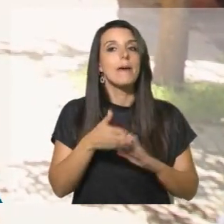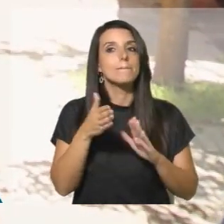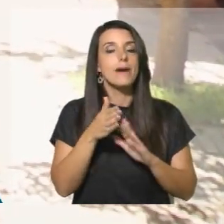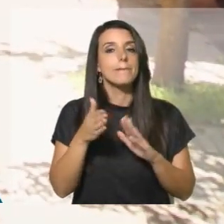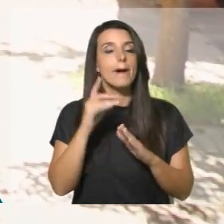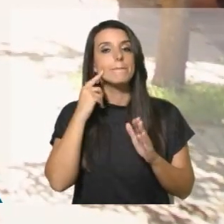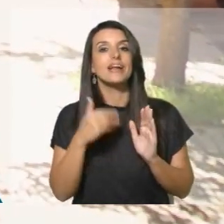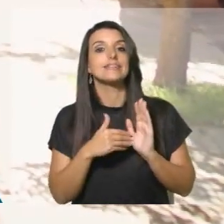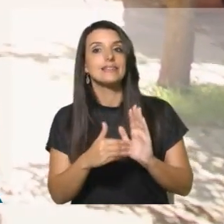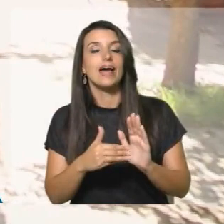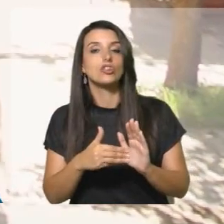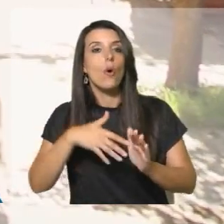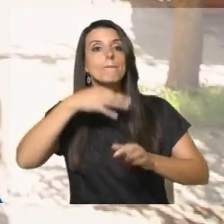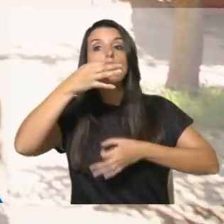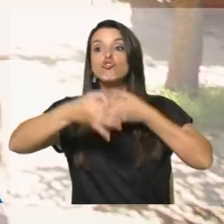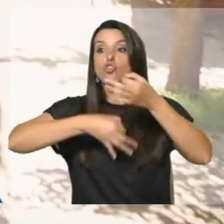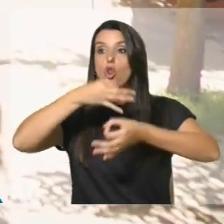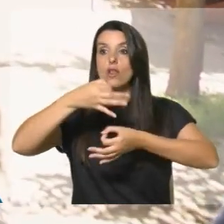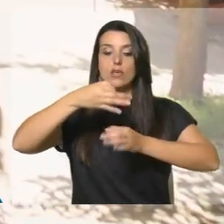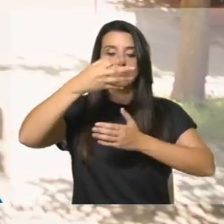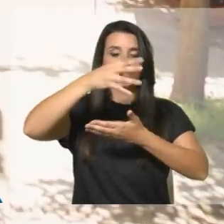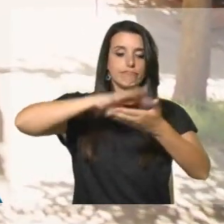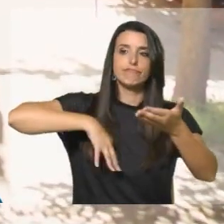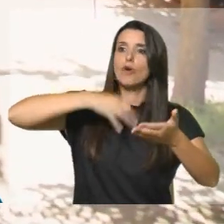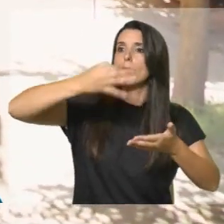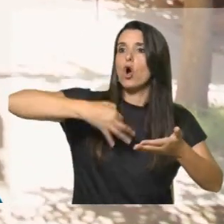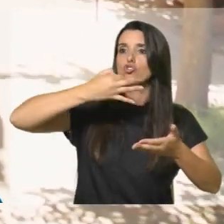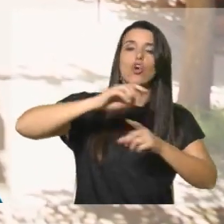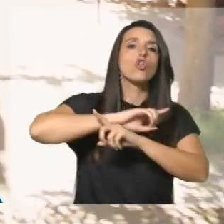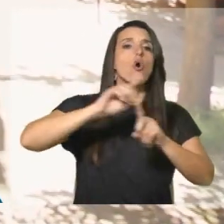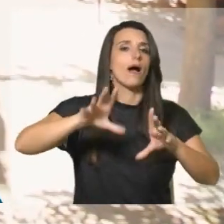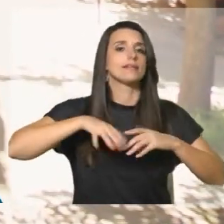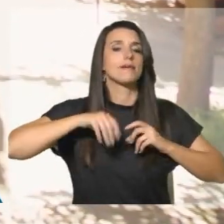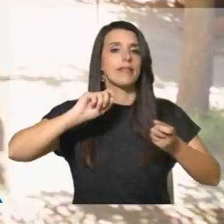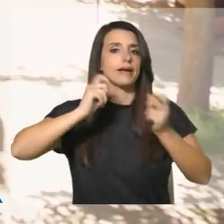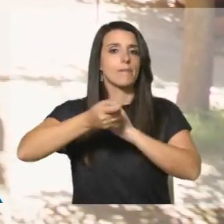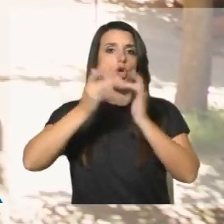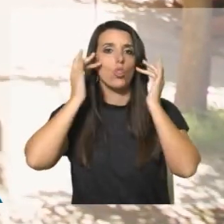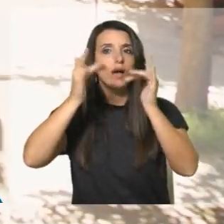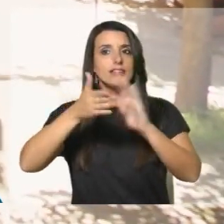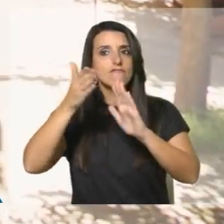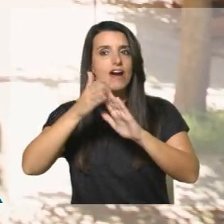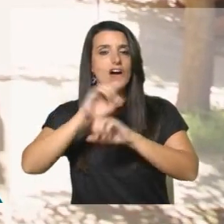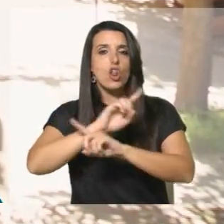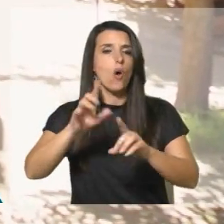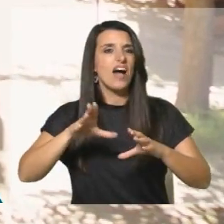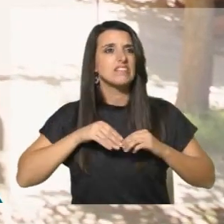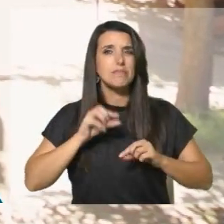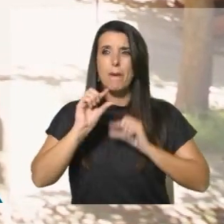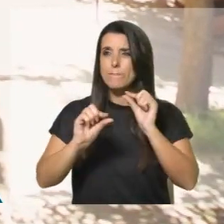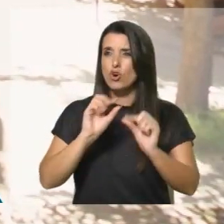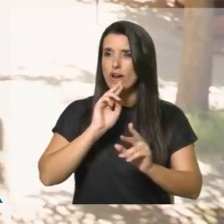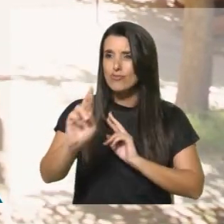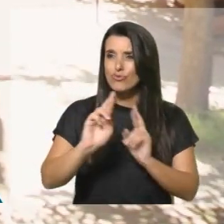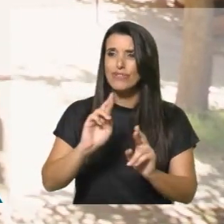estar presentando una moción en rechazo a lo que es la transformación educativa, a lo que viene siendo, a los pocos resultados